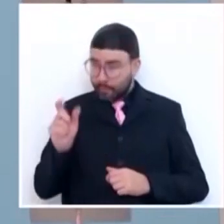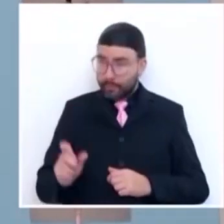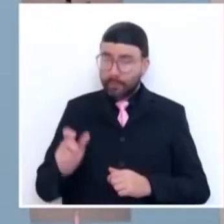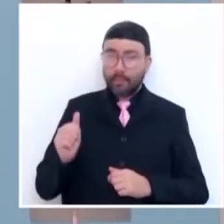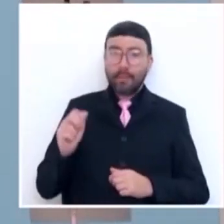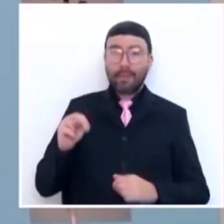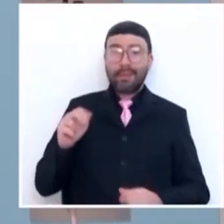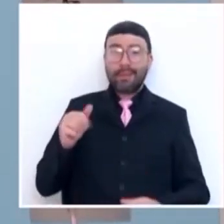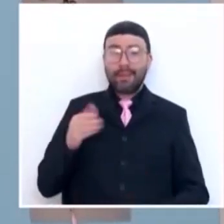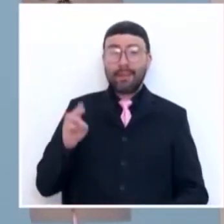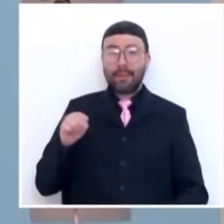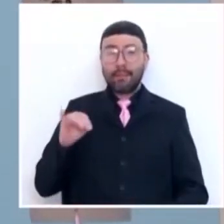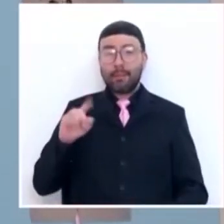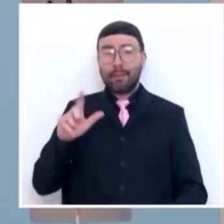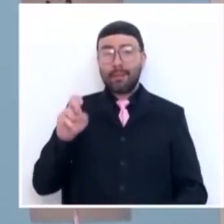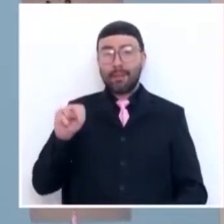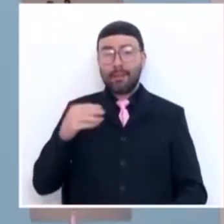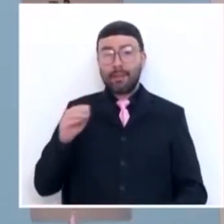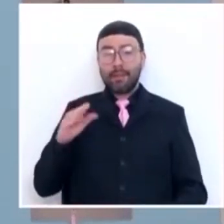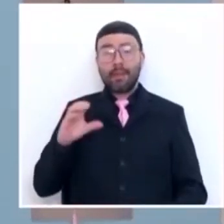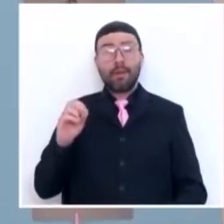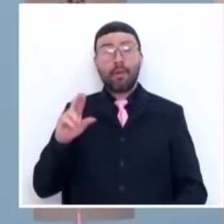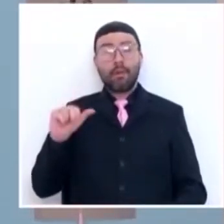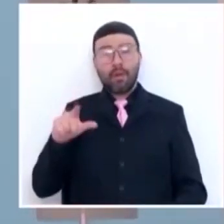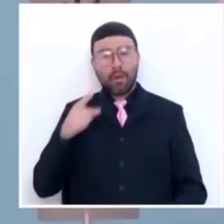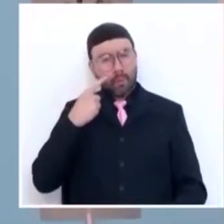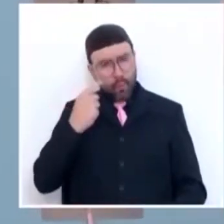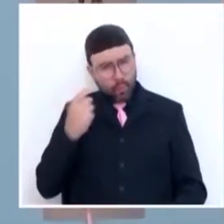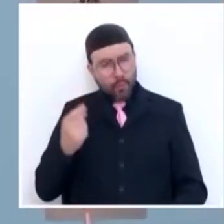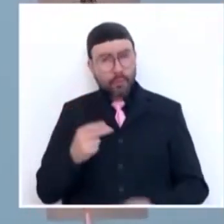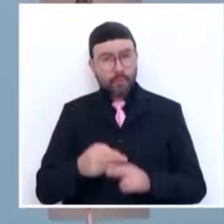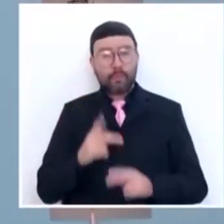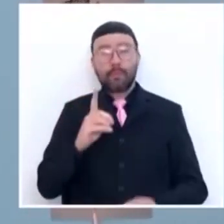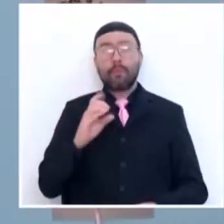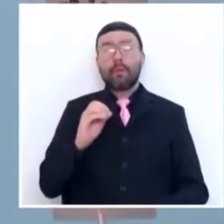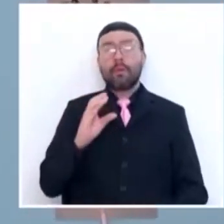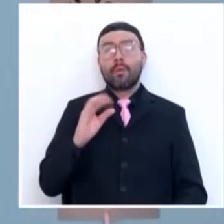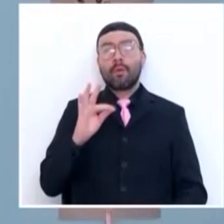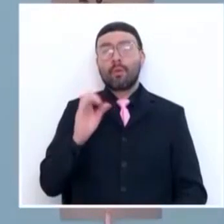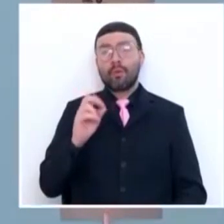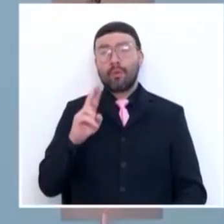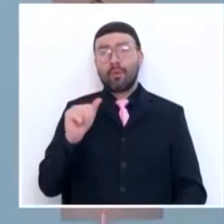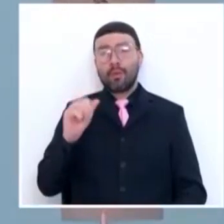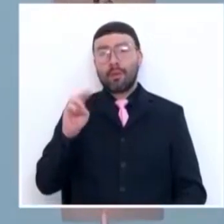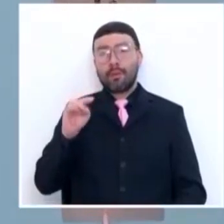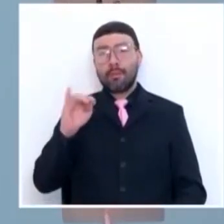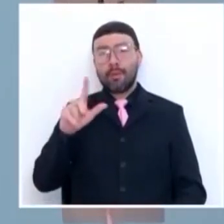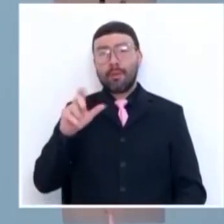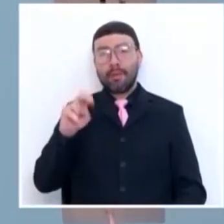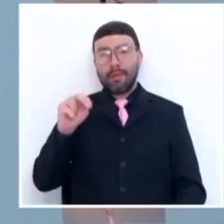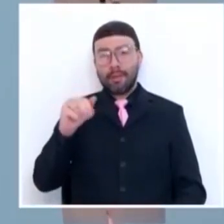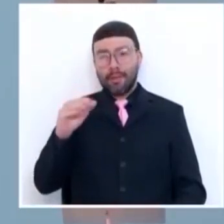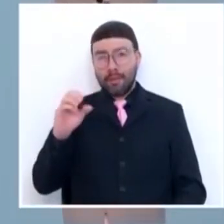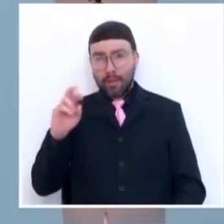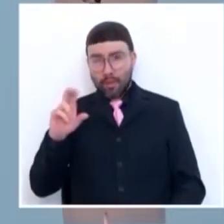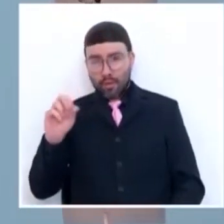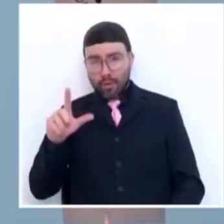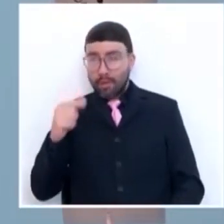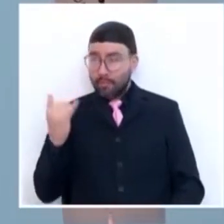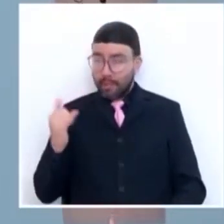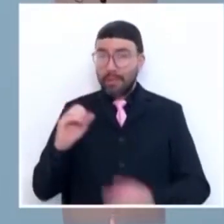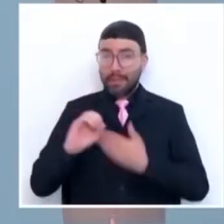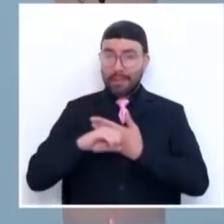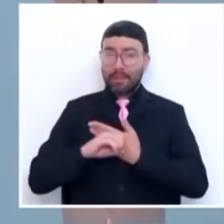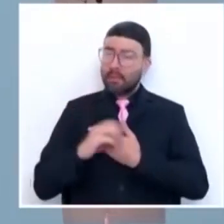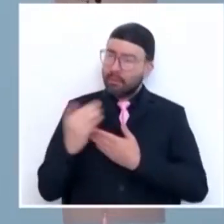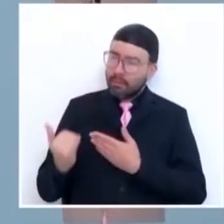Coral, la pueden buscar, doctora Milena Coral, en Instagram. Además de ser especialista